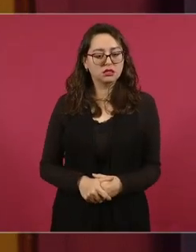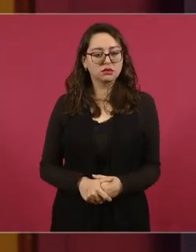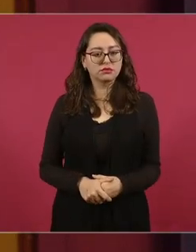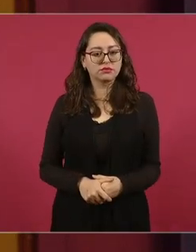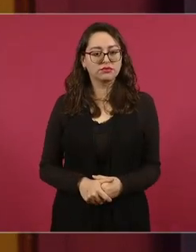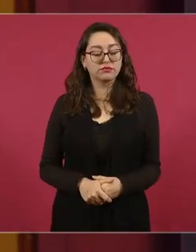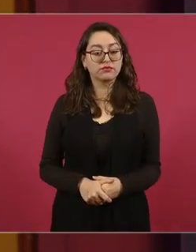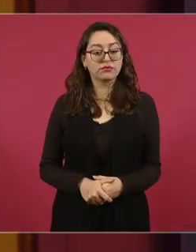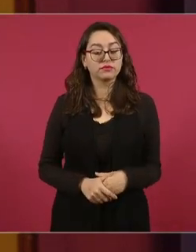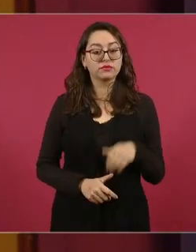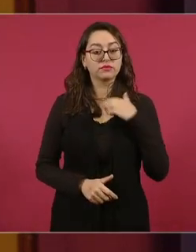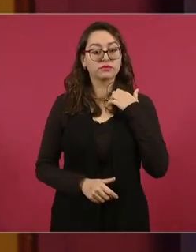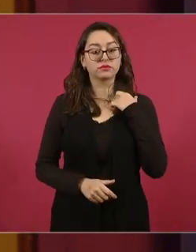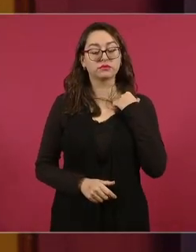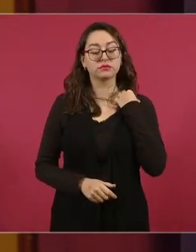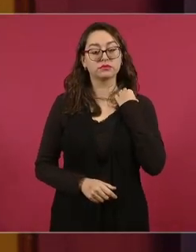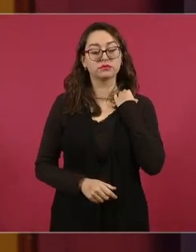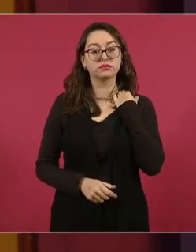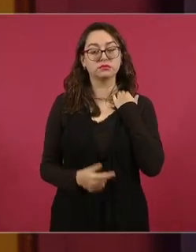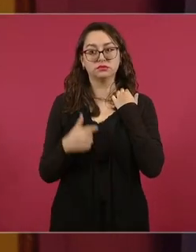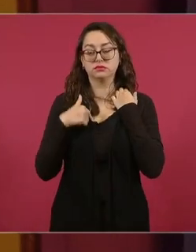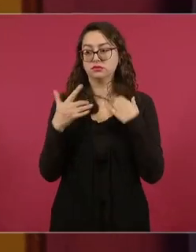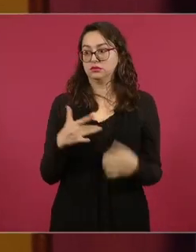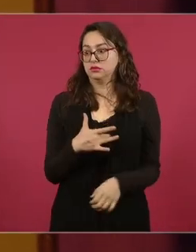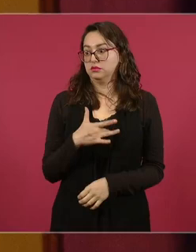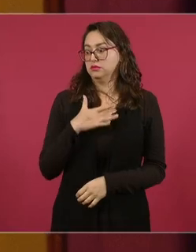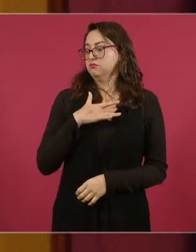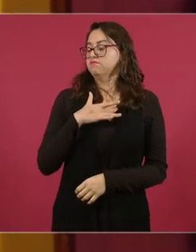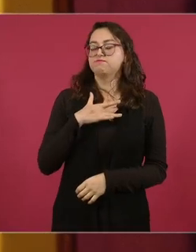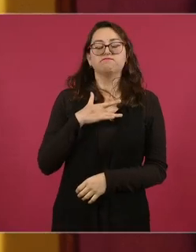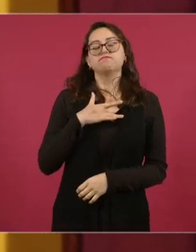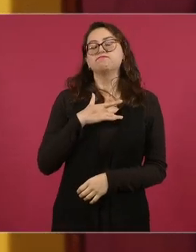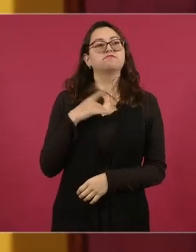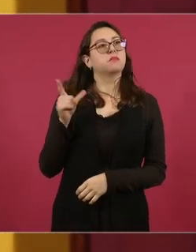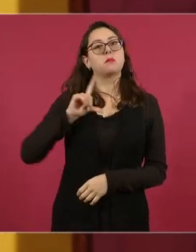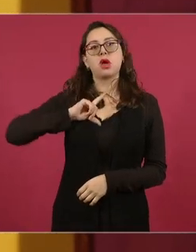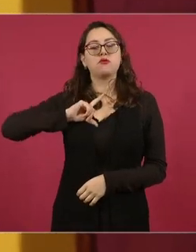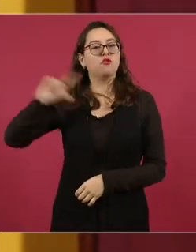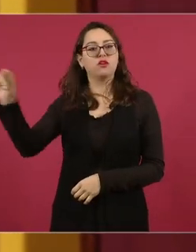Ante su respuesta me levanté y me retiré.